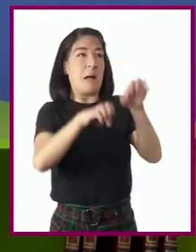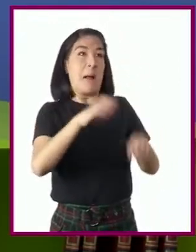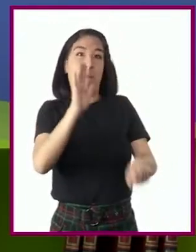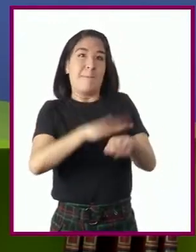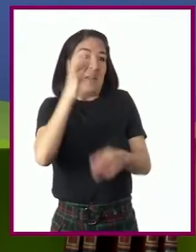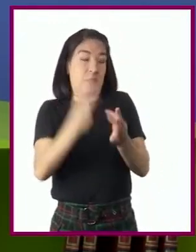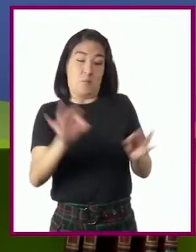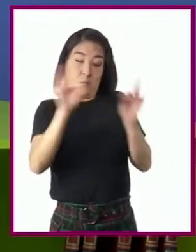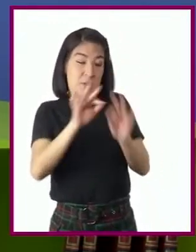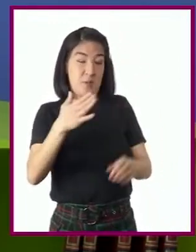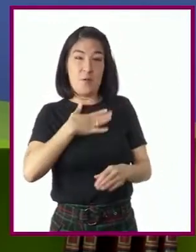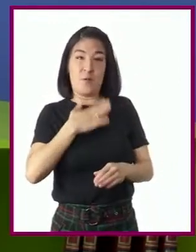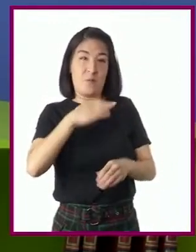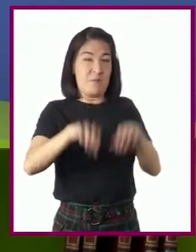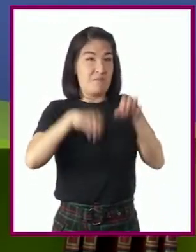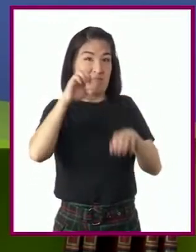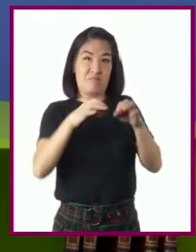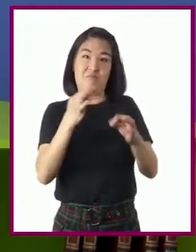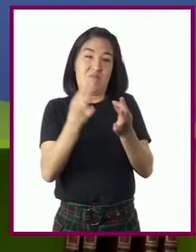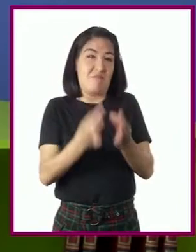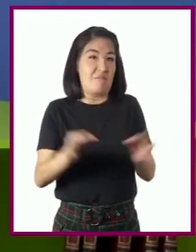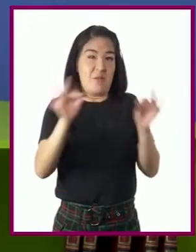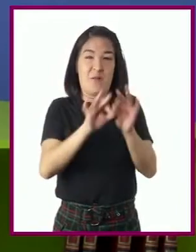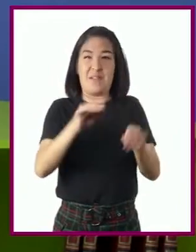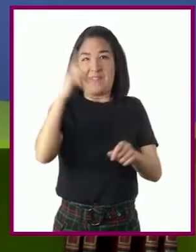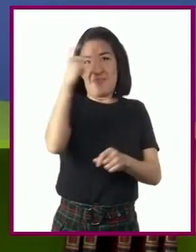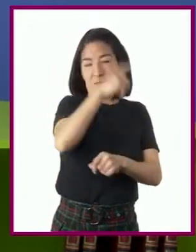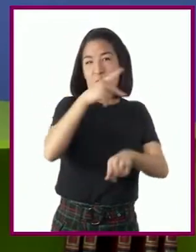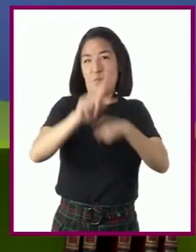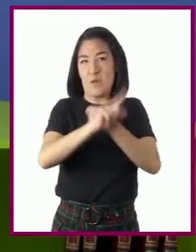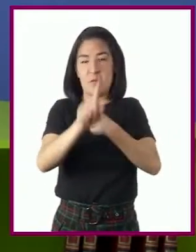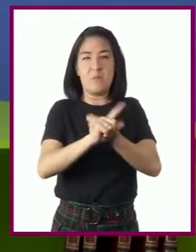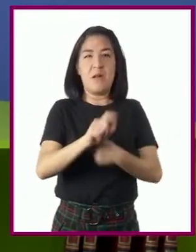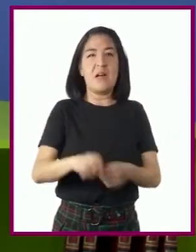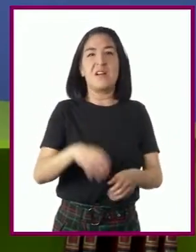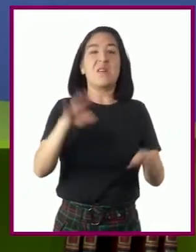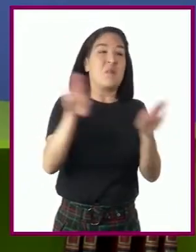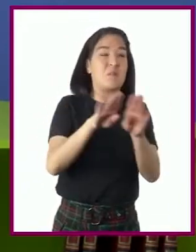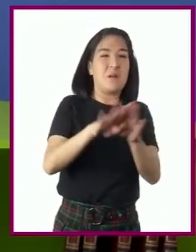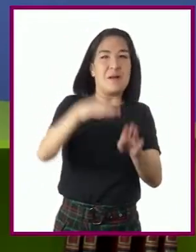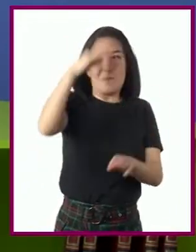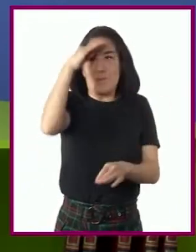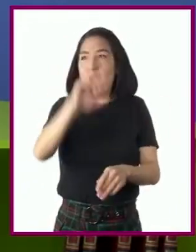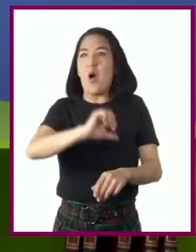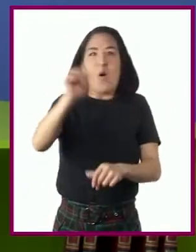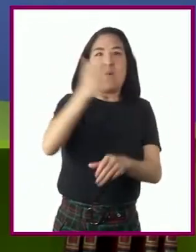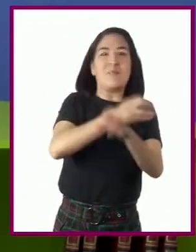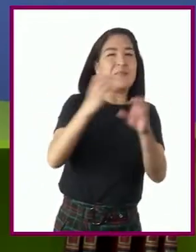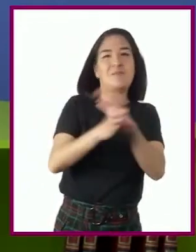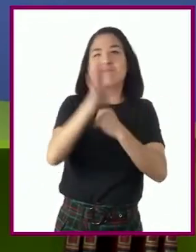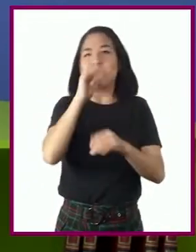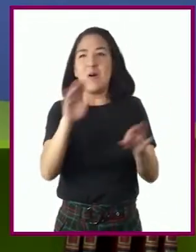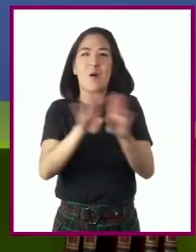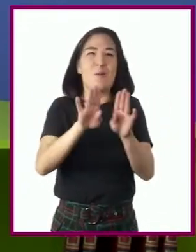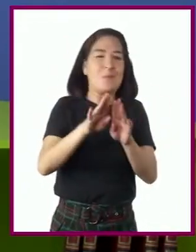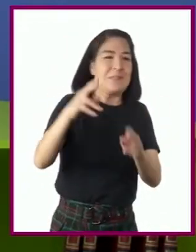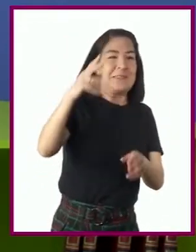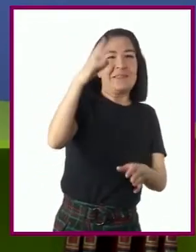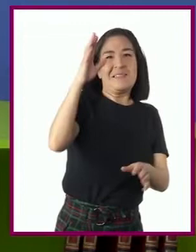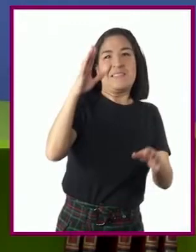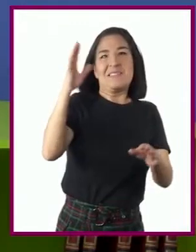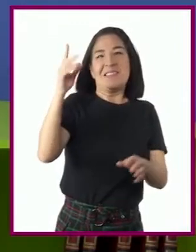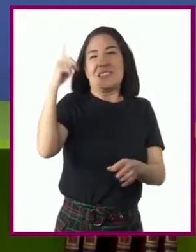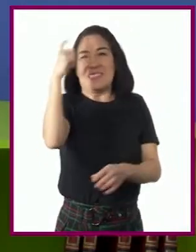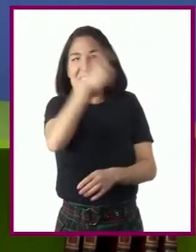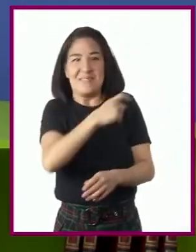o las circunstancias son tan difíciles que en verdad no tienen cabeza para pensar en otra cosa. Otros, quizá,